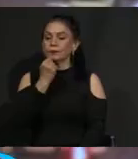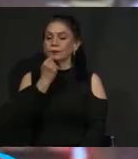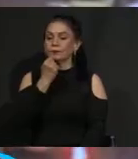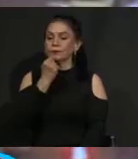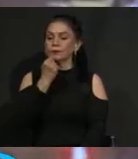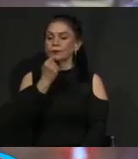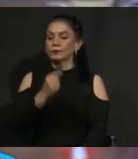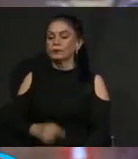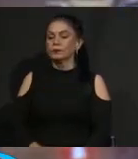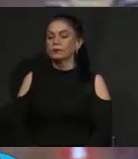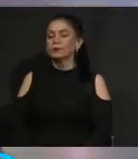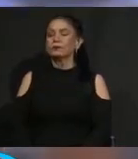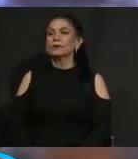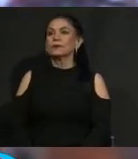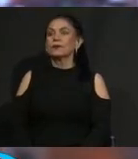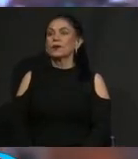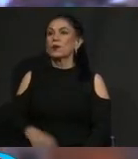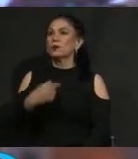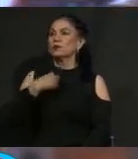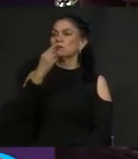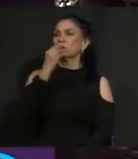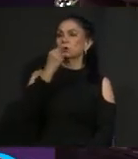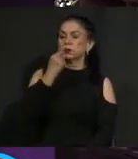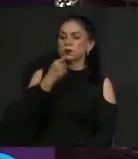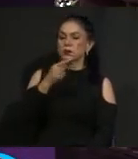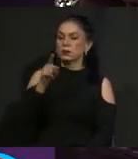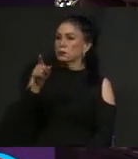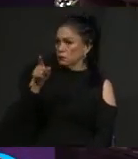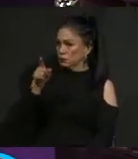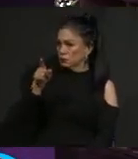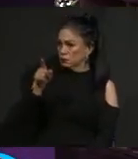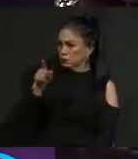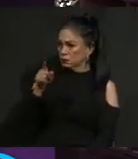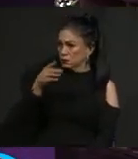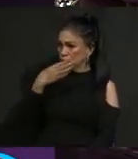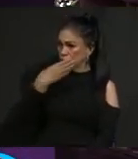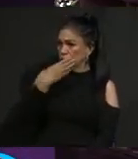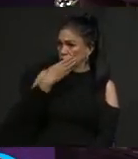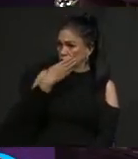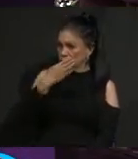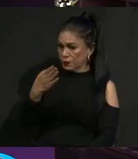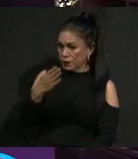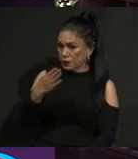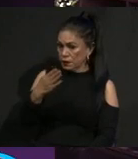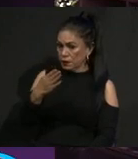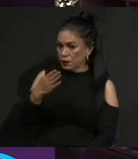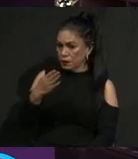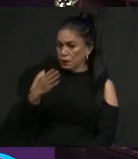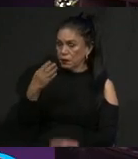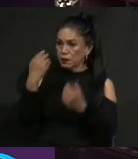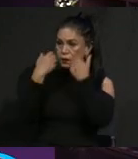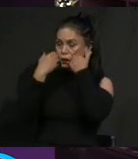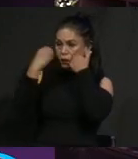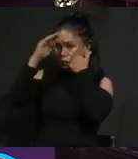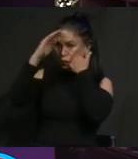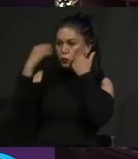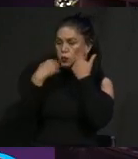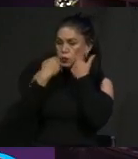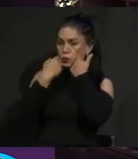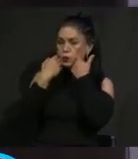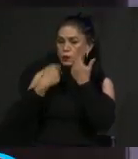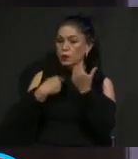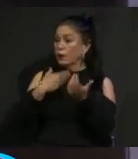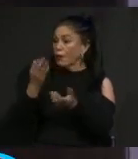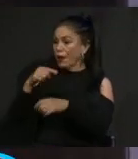que súper ratón que también le mando un saludo me dice amigo estás bien se me acerca me empieza a tocar y ya se da cuenta que no me